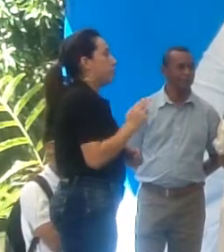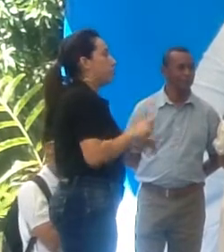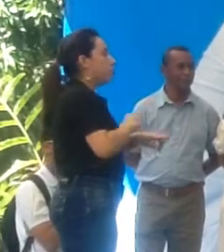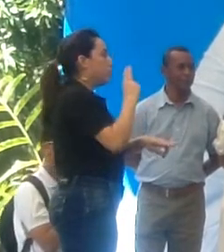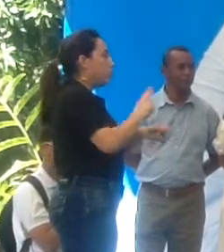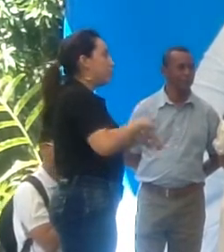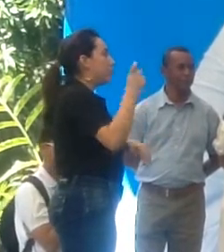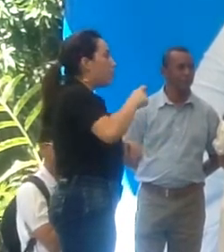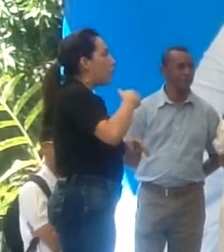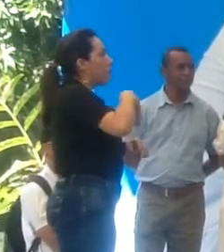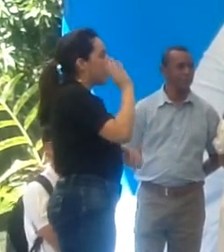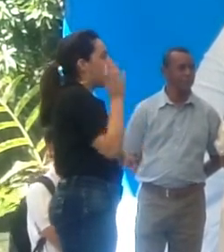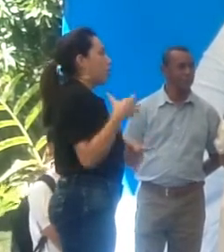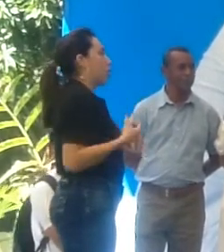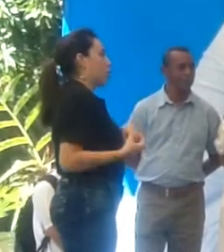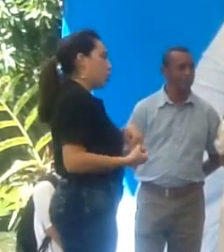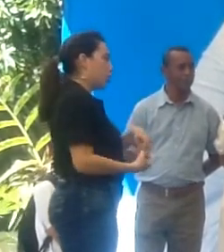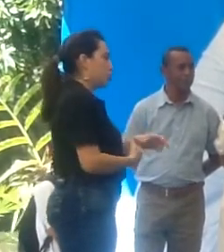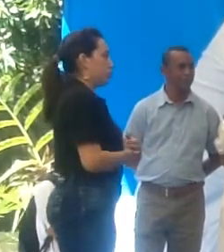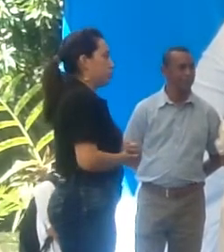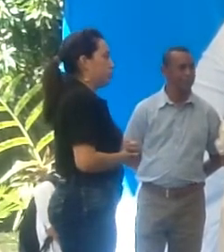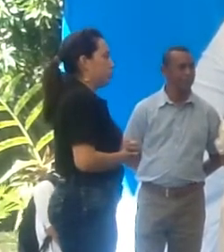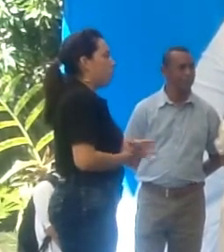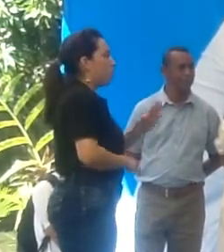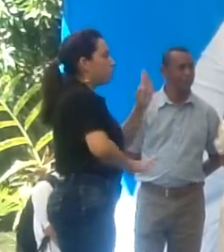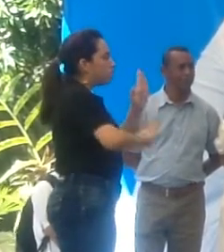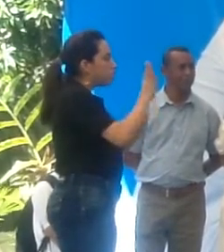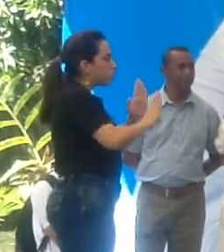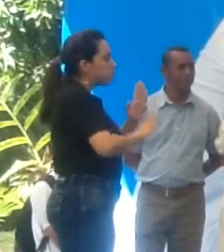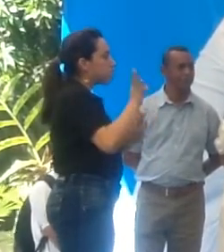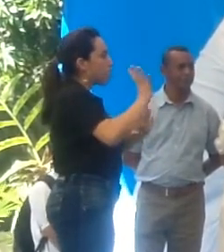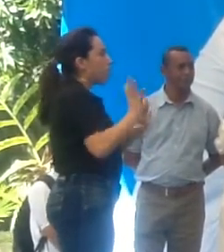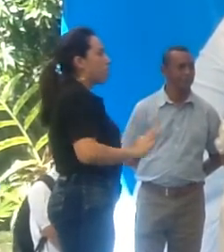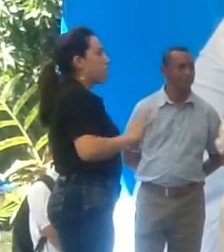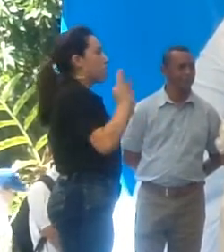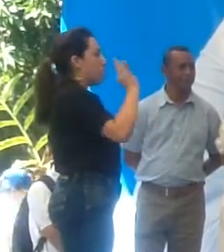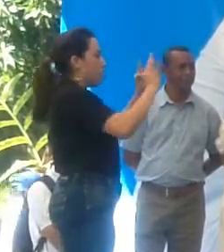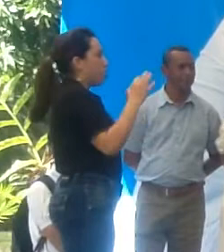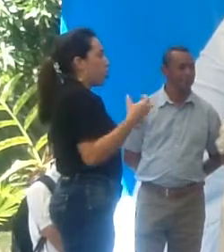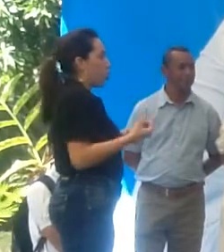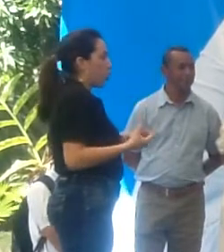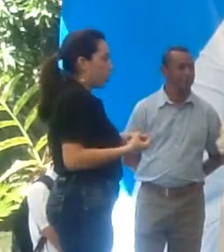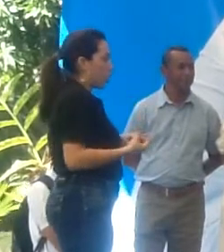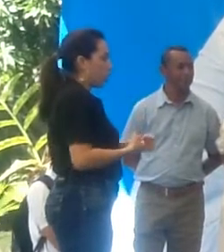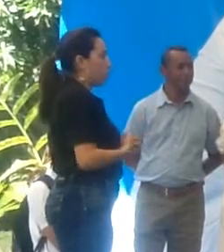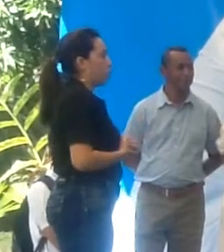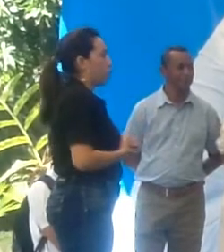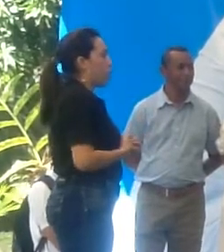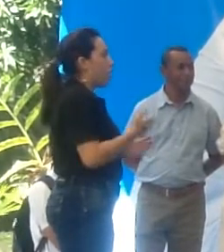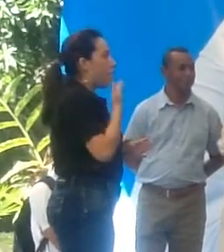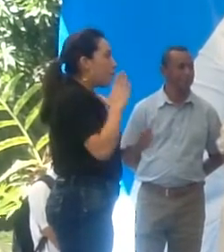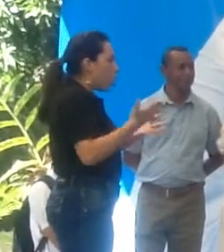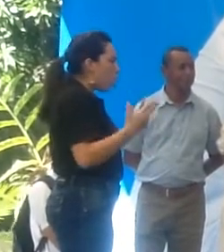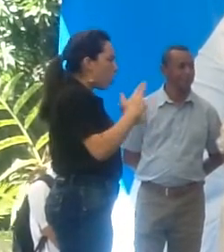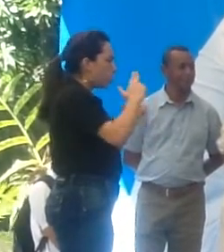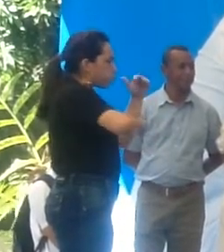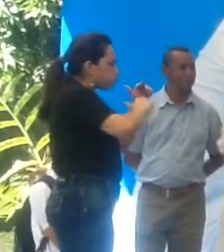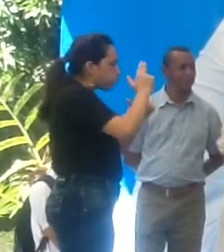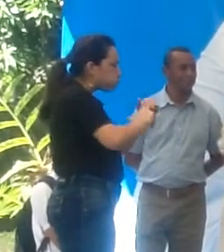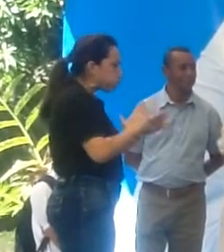necesitamos más educación, avanzar más en la calidad educativa, mejorar nuestras infraestructuras.